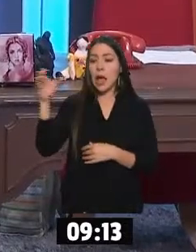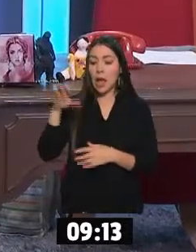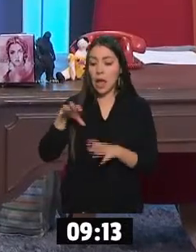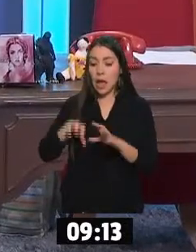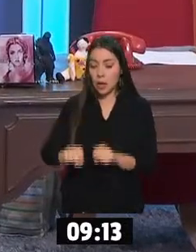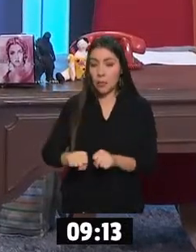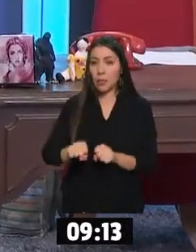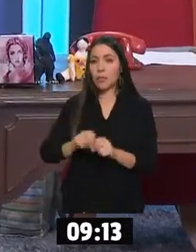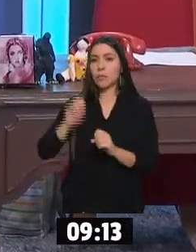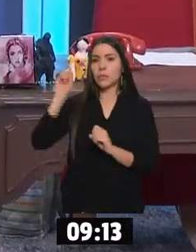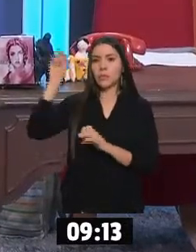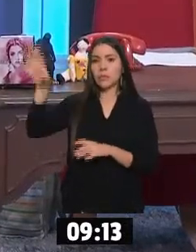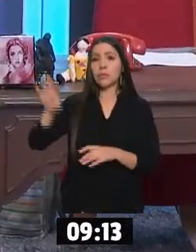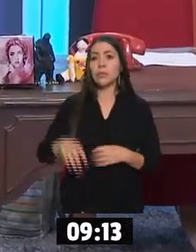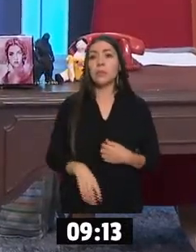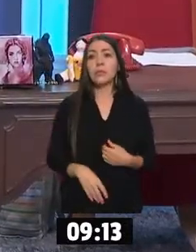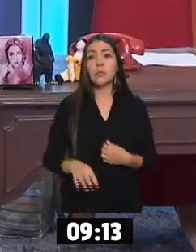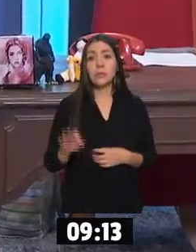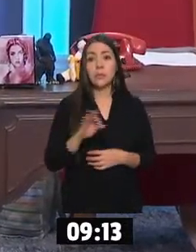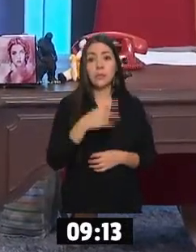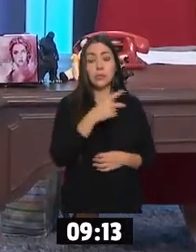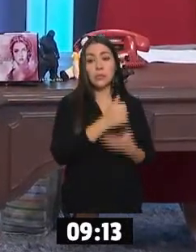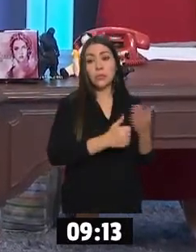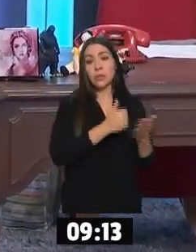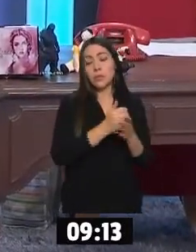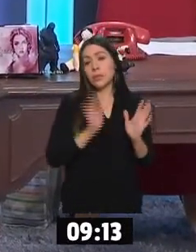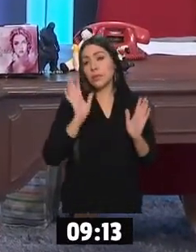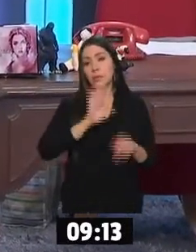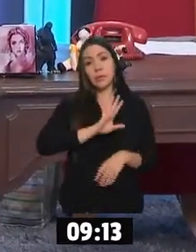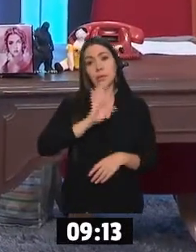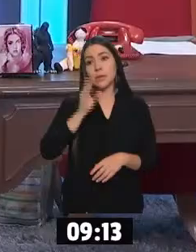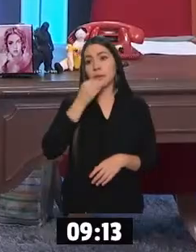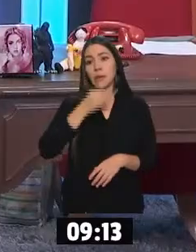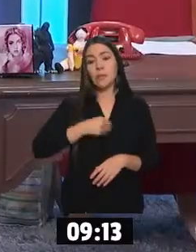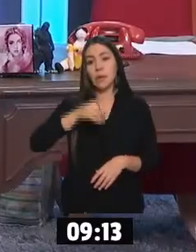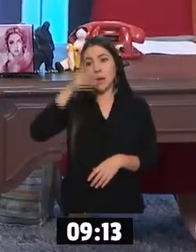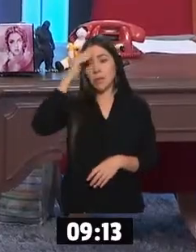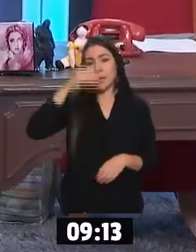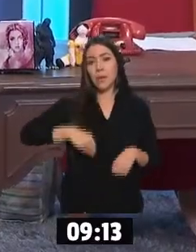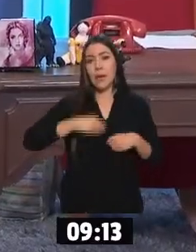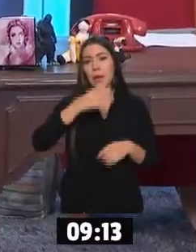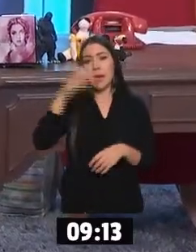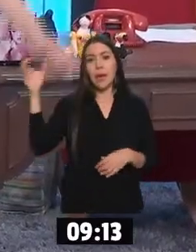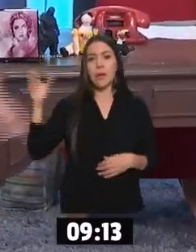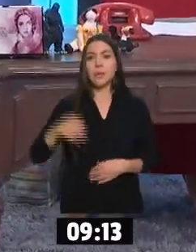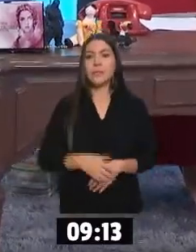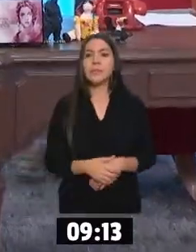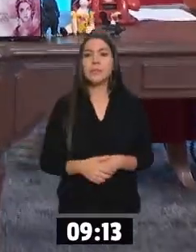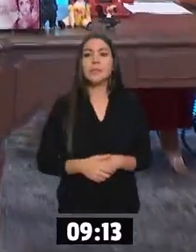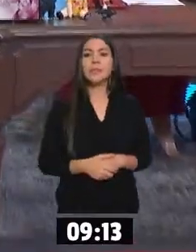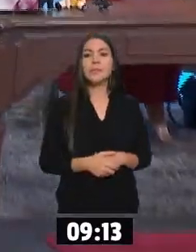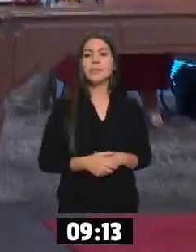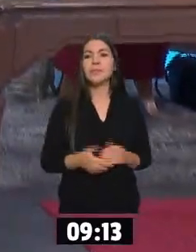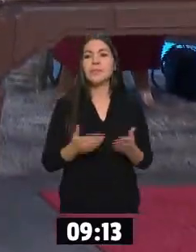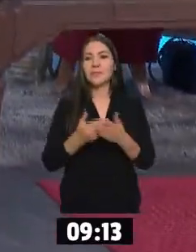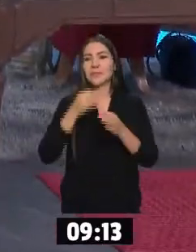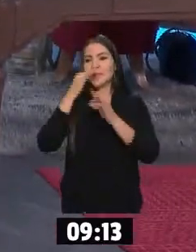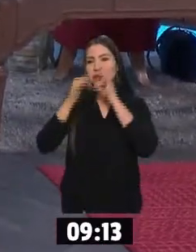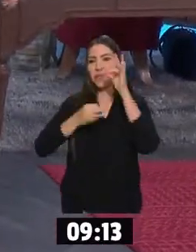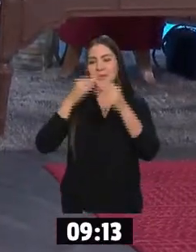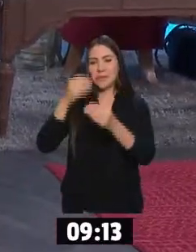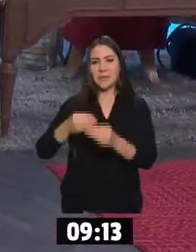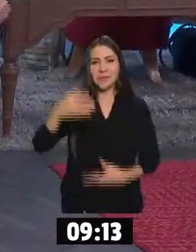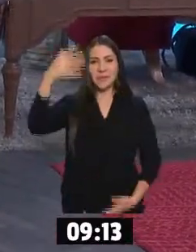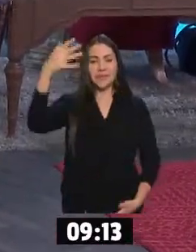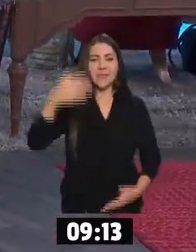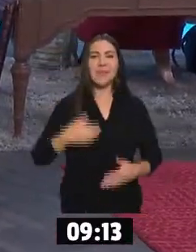son de ciudad, pues pobrecitos, que aprendan a vivir en el campo. Esto es pobres. el revólver. ¡Venga! informativo.